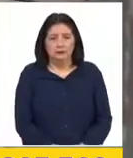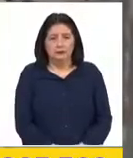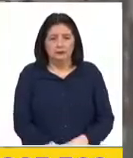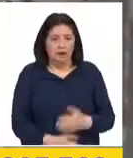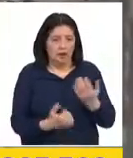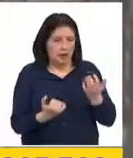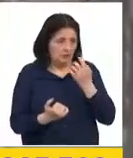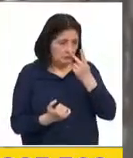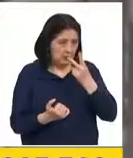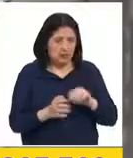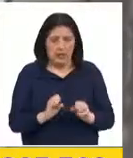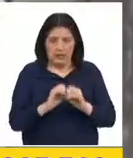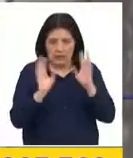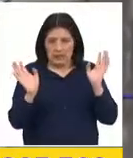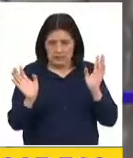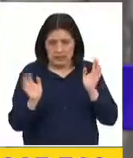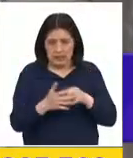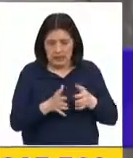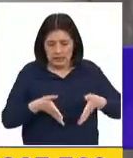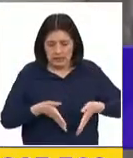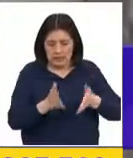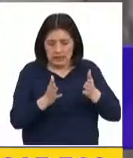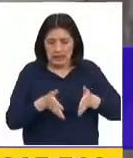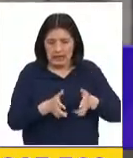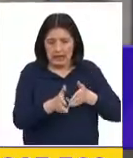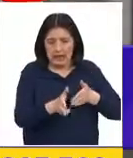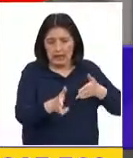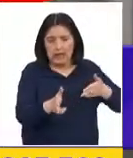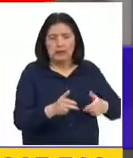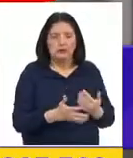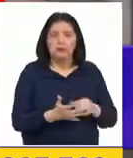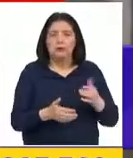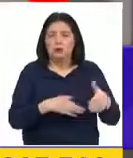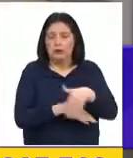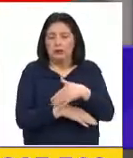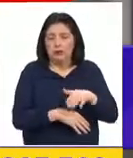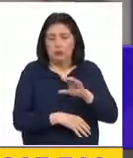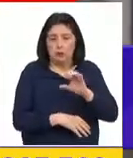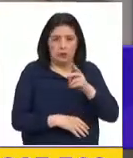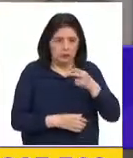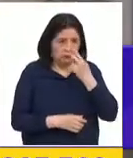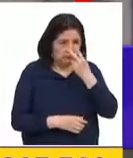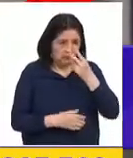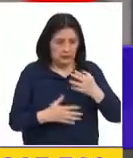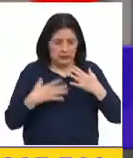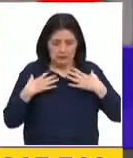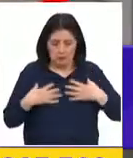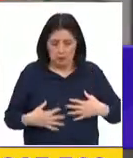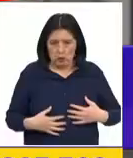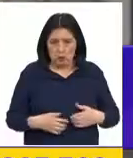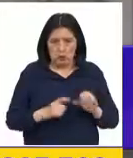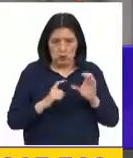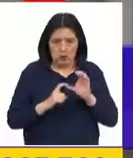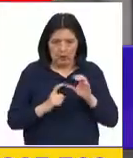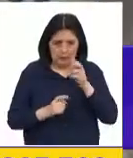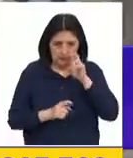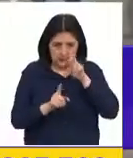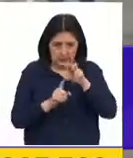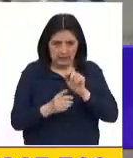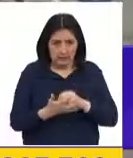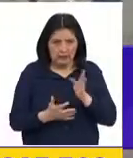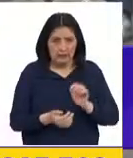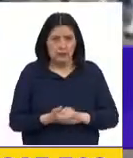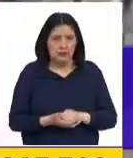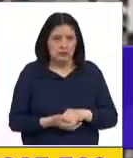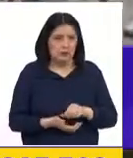Es de día y hay tráfico en el Jirón Huanta, en el cercado de Lima. Observe al sujeto de polera gris de la derecha. Viene caminando a la par con